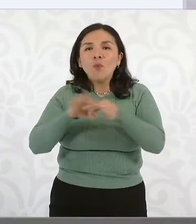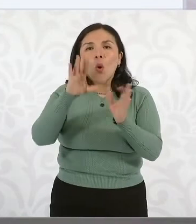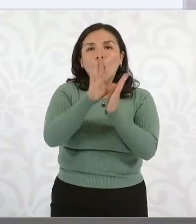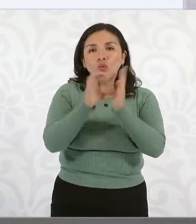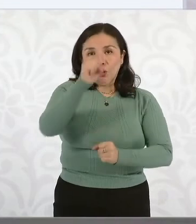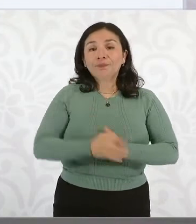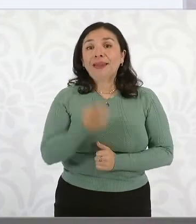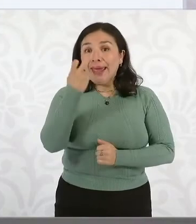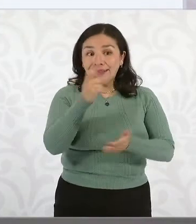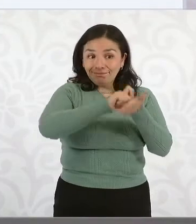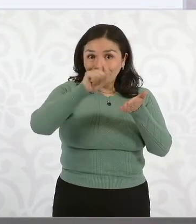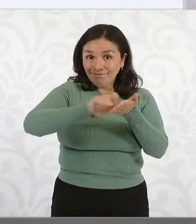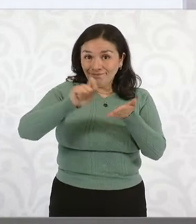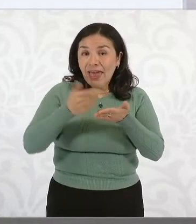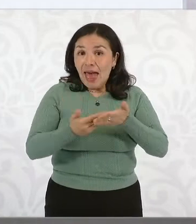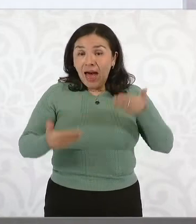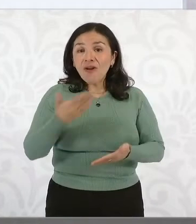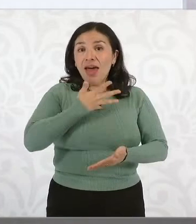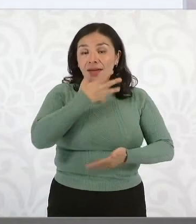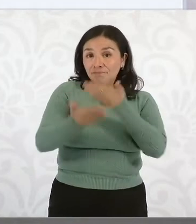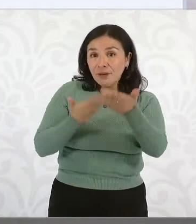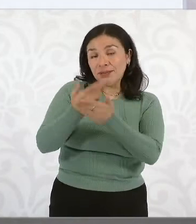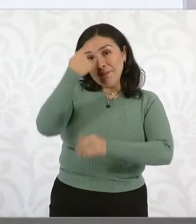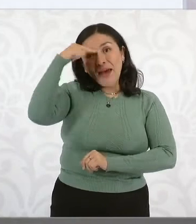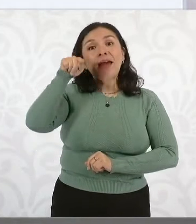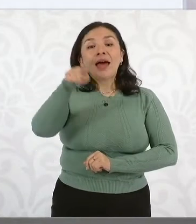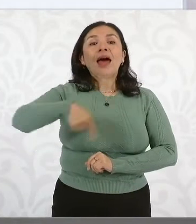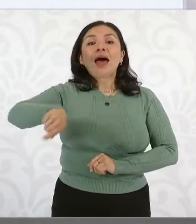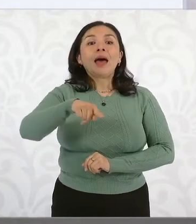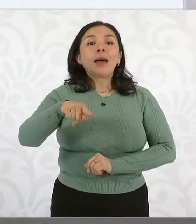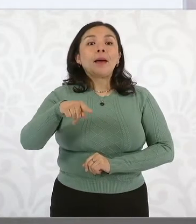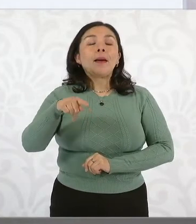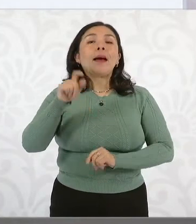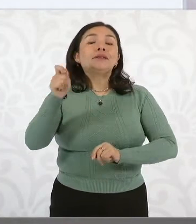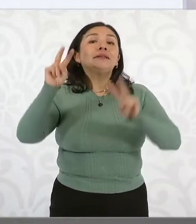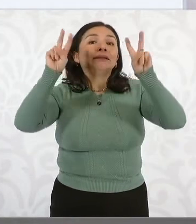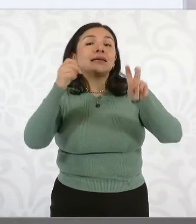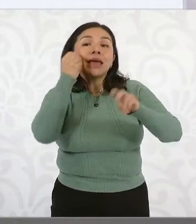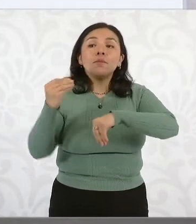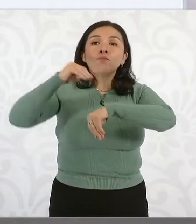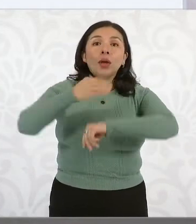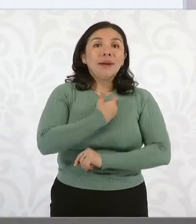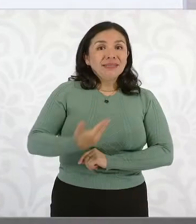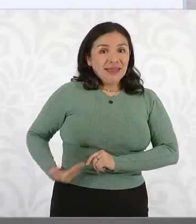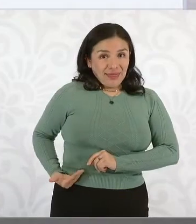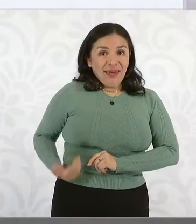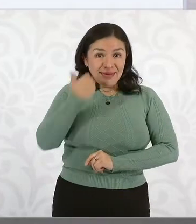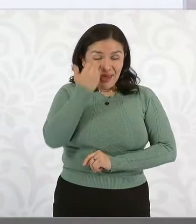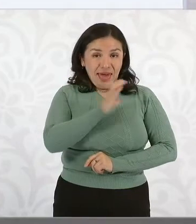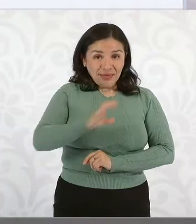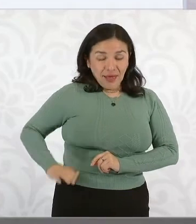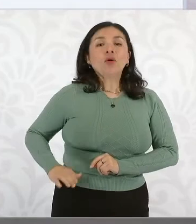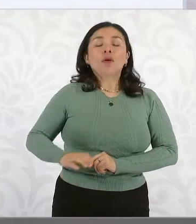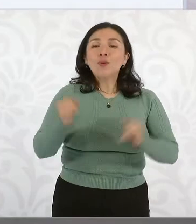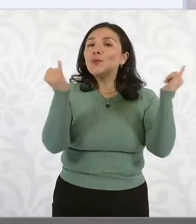Esta redacción que hoy se presenta para el caso de presidente o presidenta también se